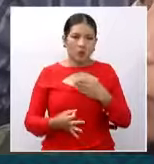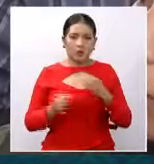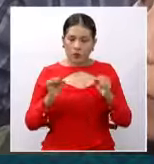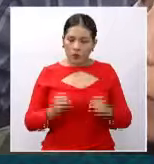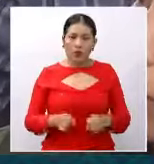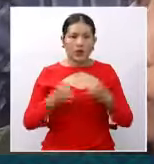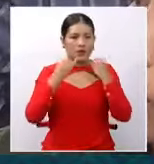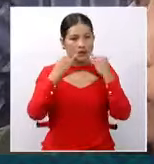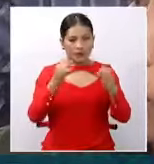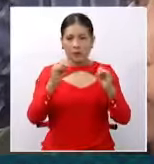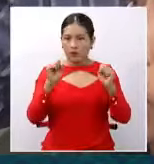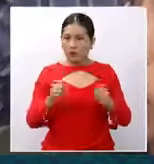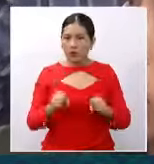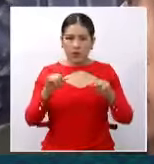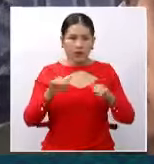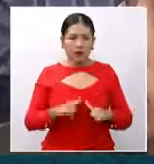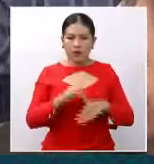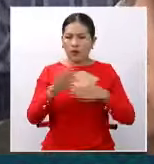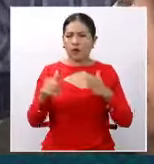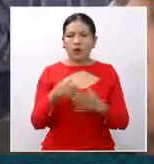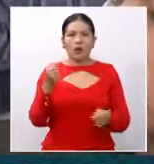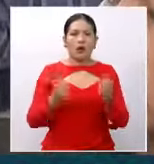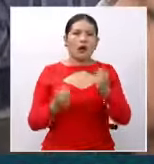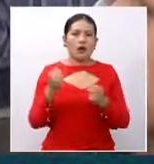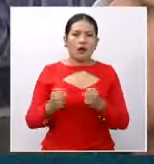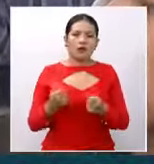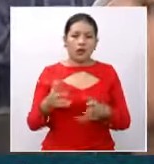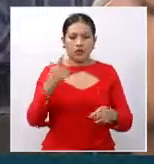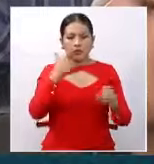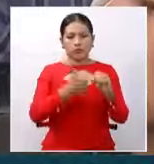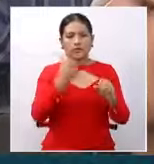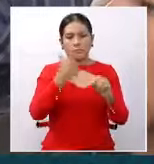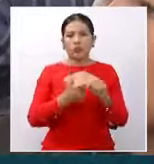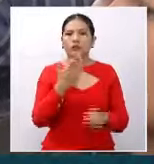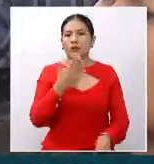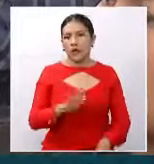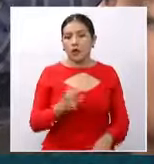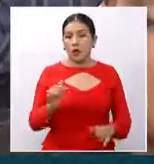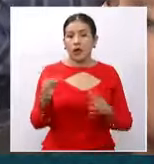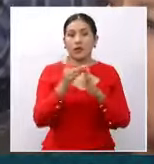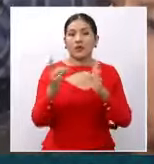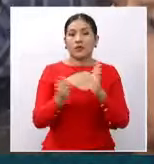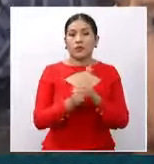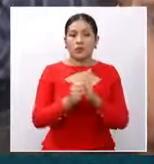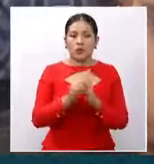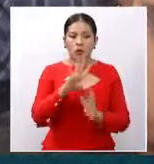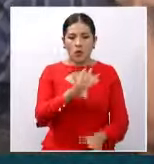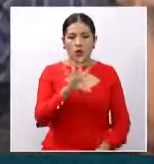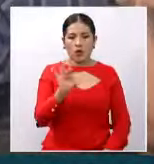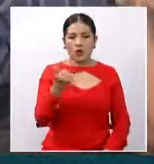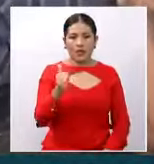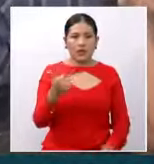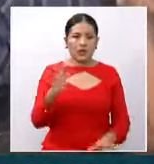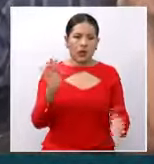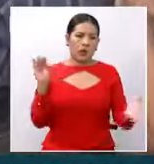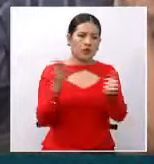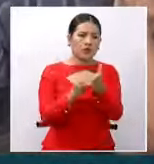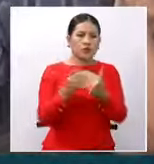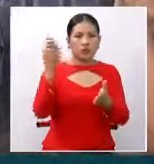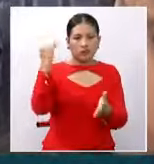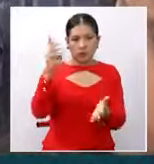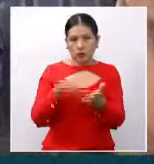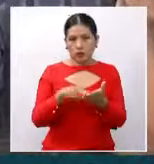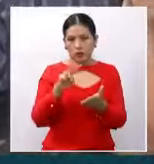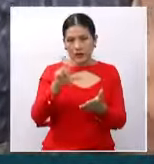retener esta cantidad de vehículos que cargan de manera inusual. Es importante que el decreto 4910, que se ha establecido en el mes de abril del